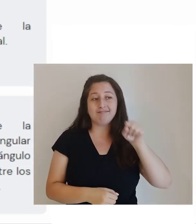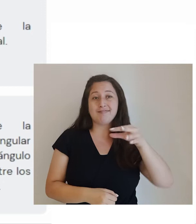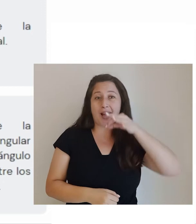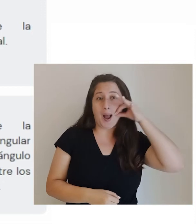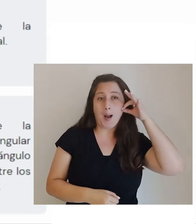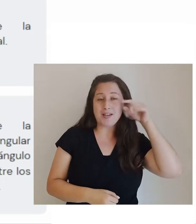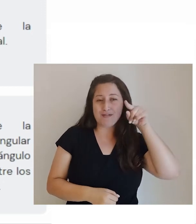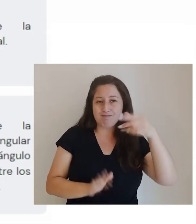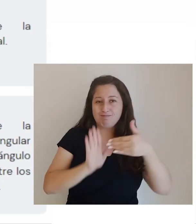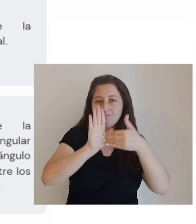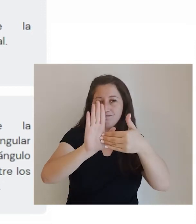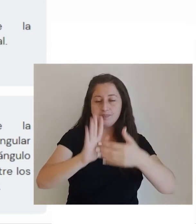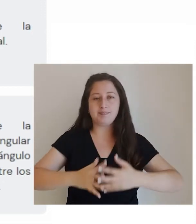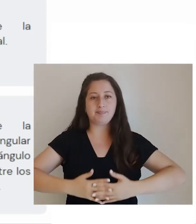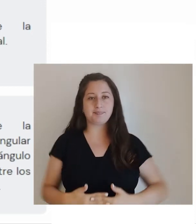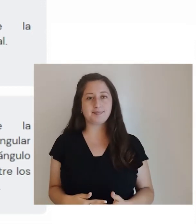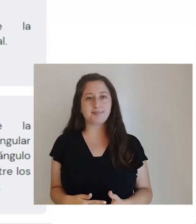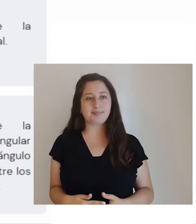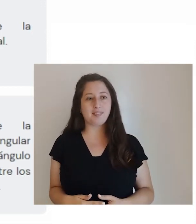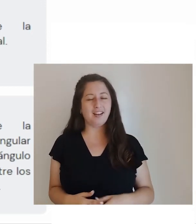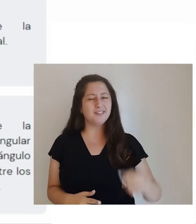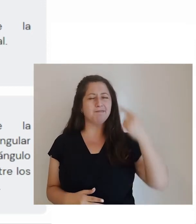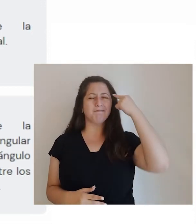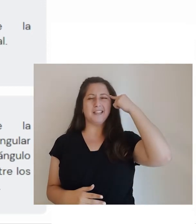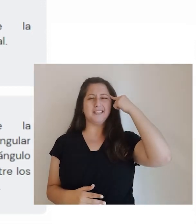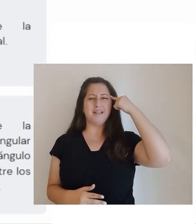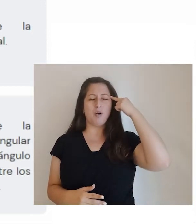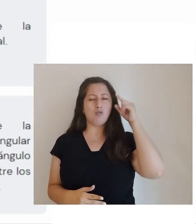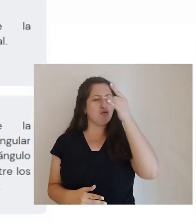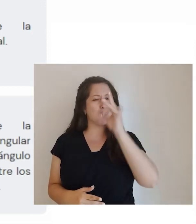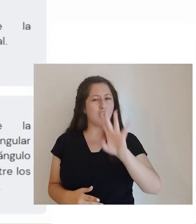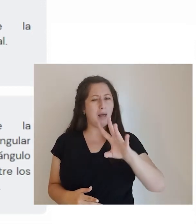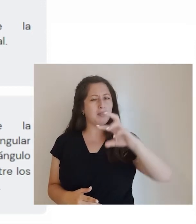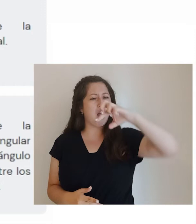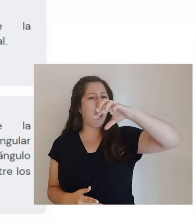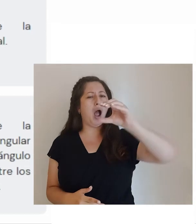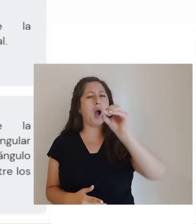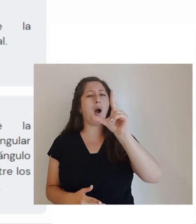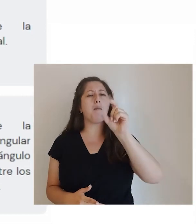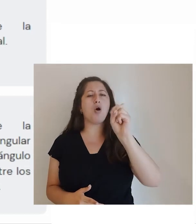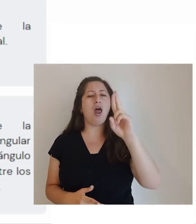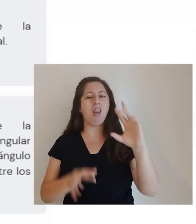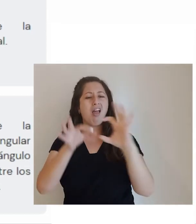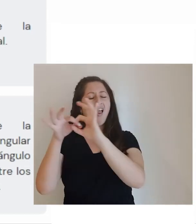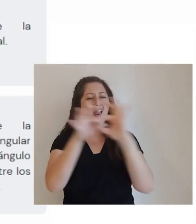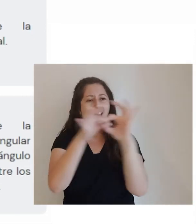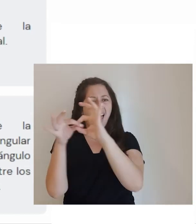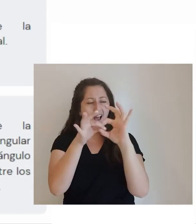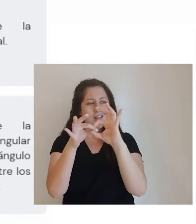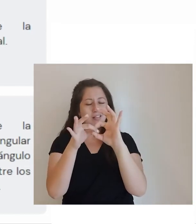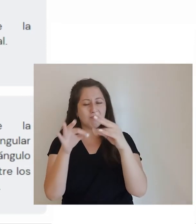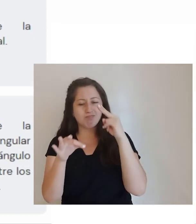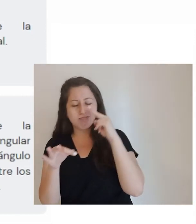se indica en amarillo. Si nos hubiéramos dejado llevar por solo la polaridad de los enlaces,